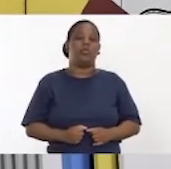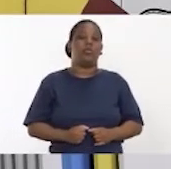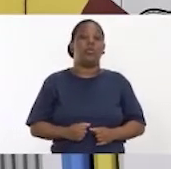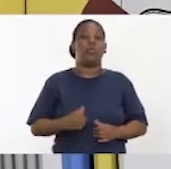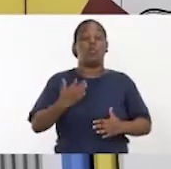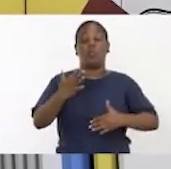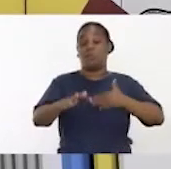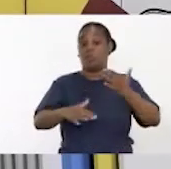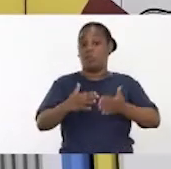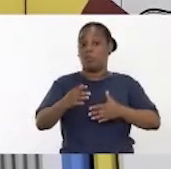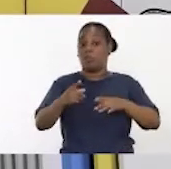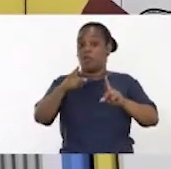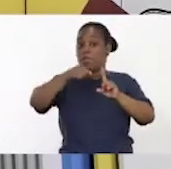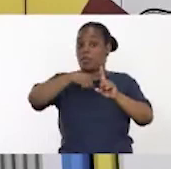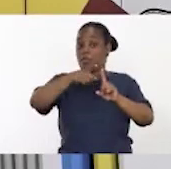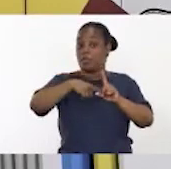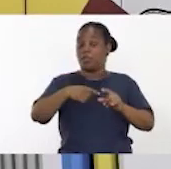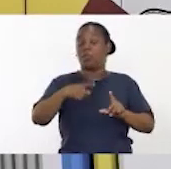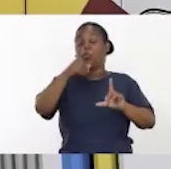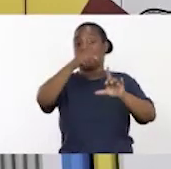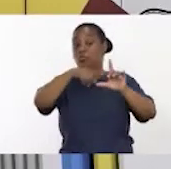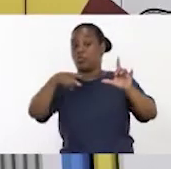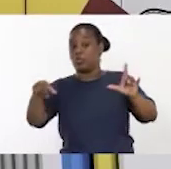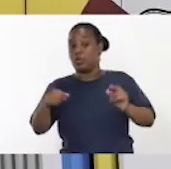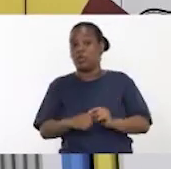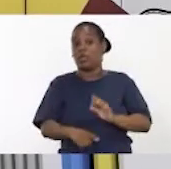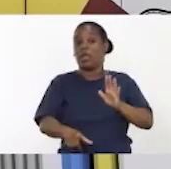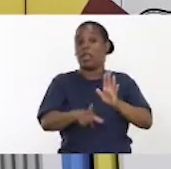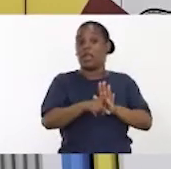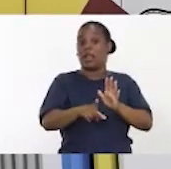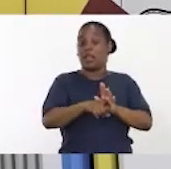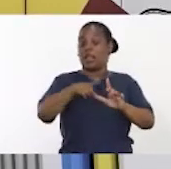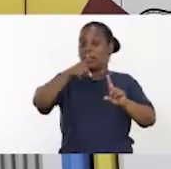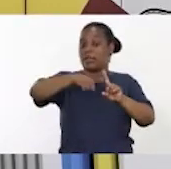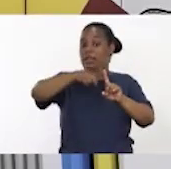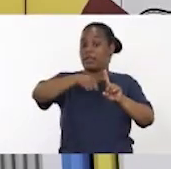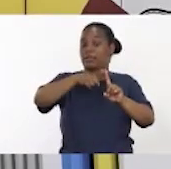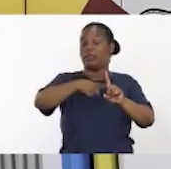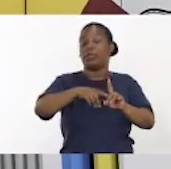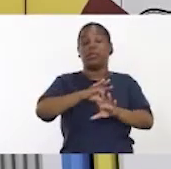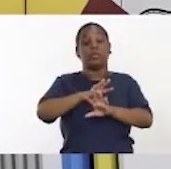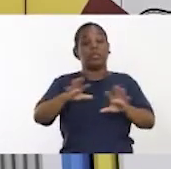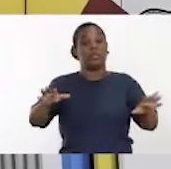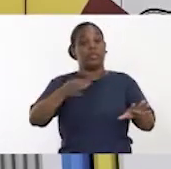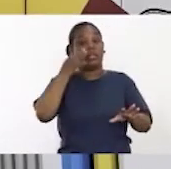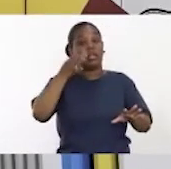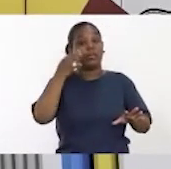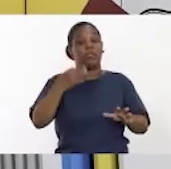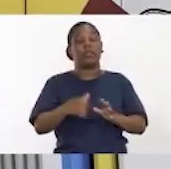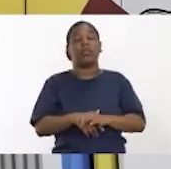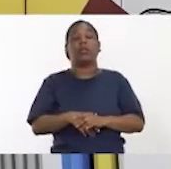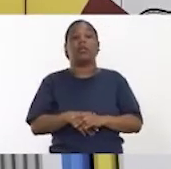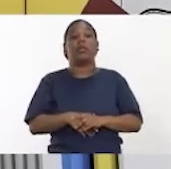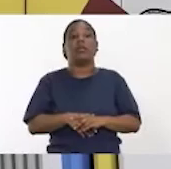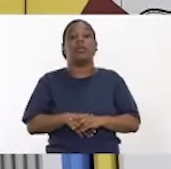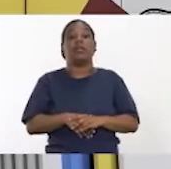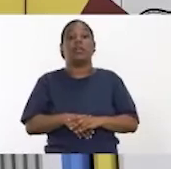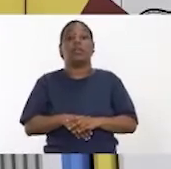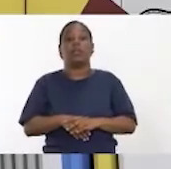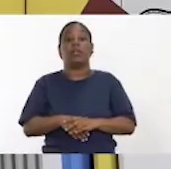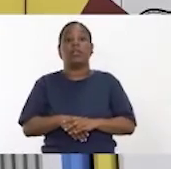los fenómenos térmicos con su gráfica, las leyes de la termodinámica, que ya la acabamos de explicar,